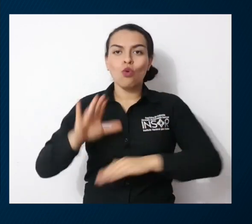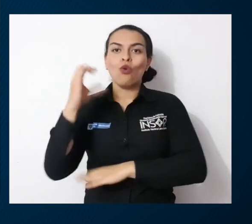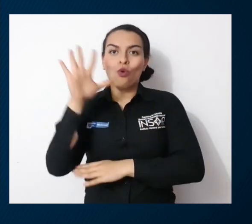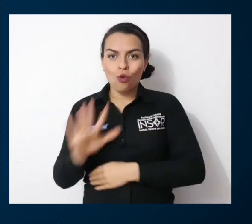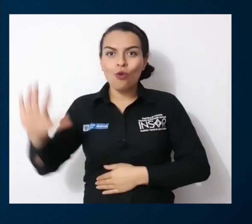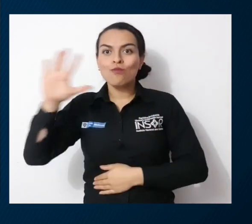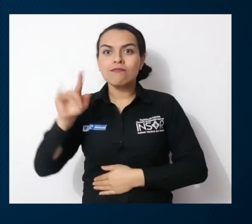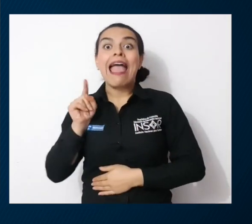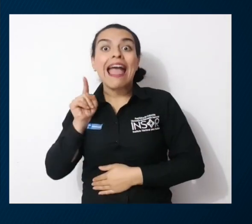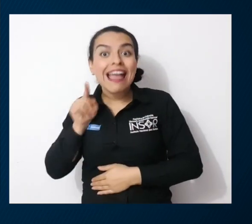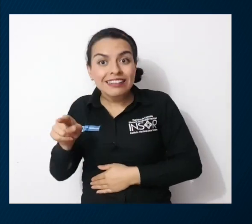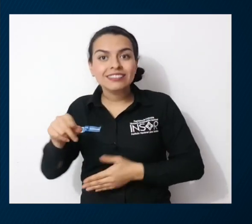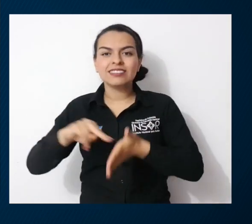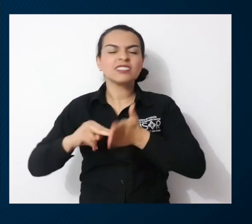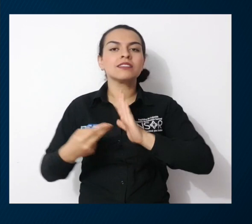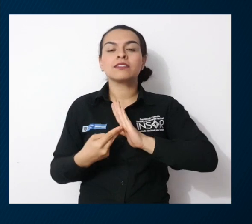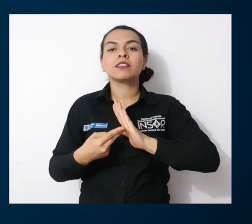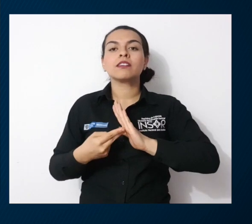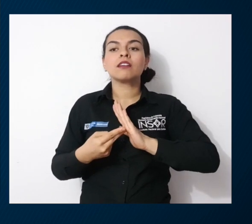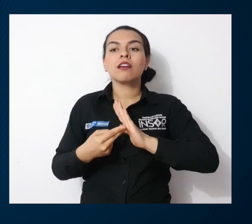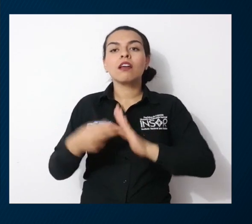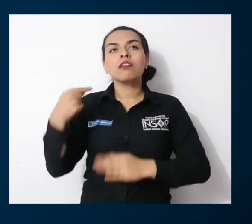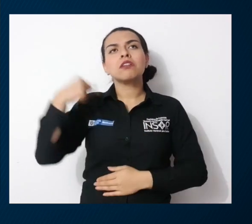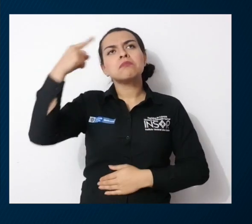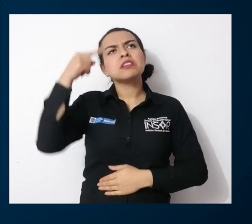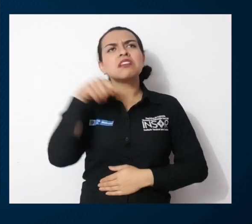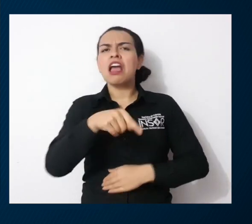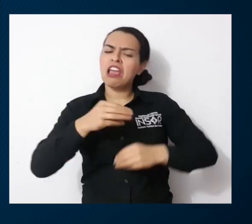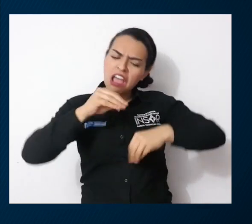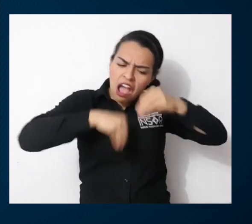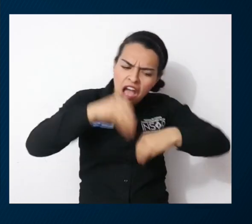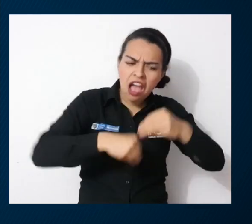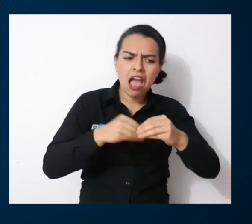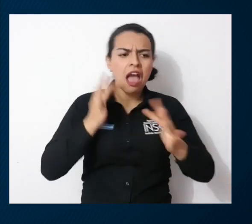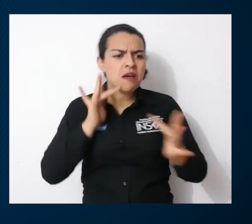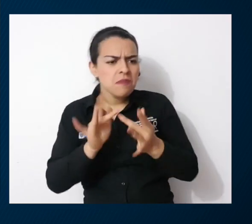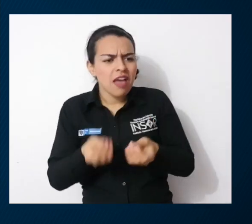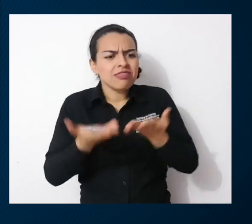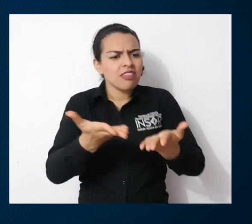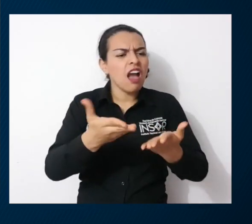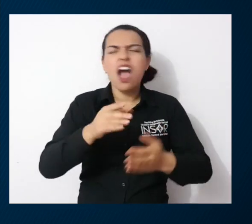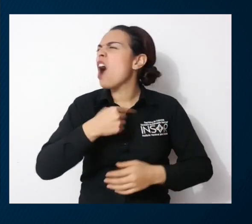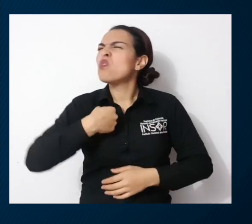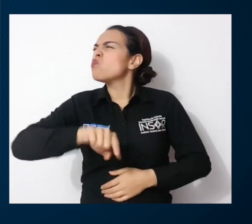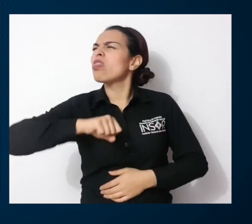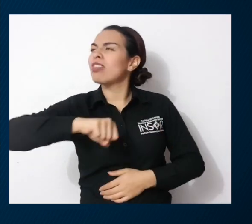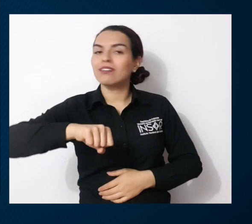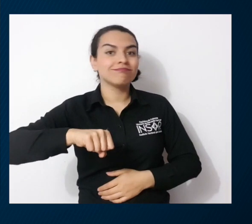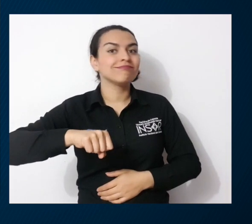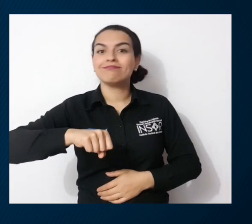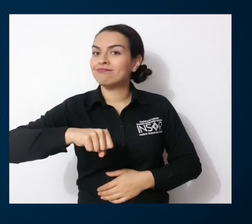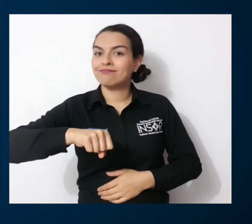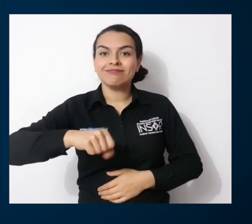seguir pensando que esto no es un derecho. Entonces yo creo que esto no podemos pensarlo desde el